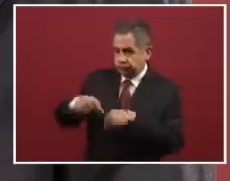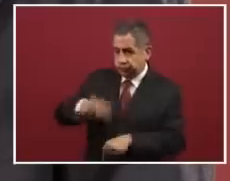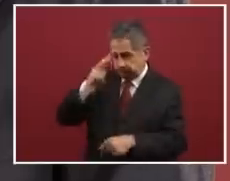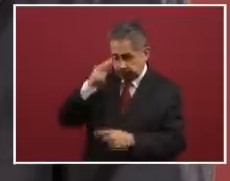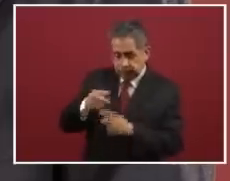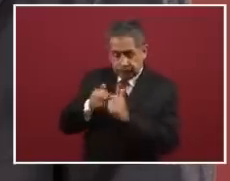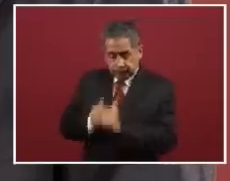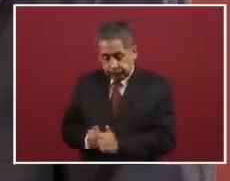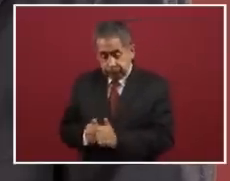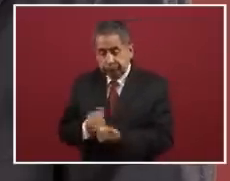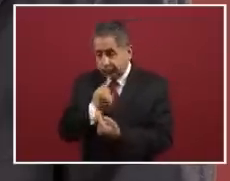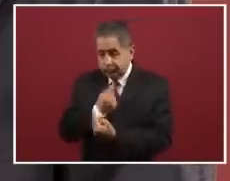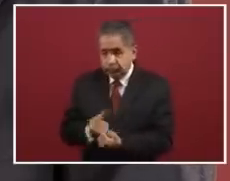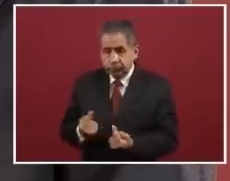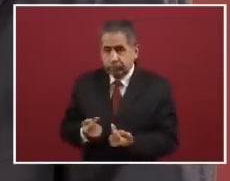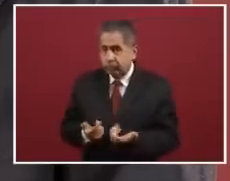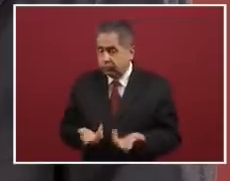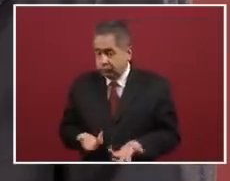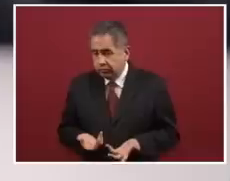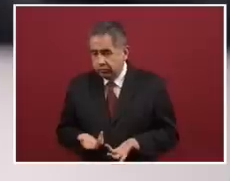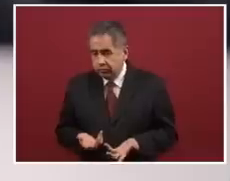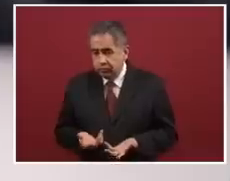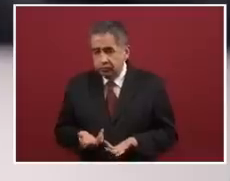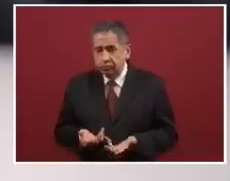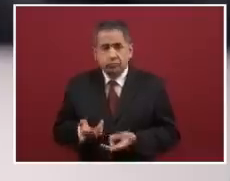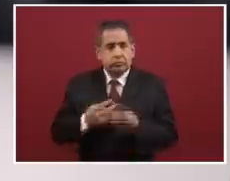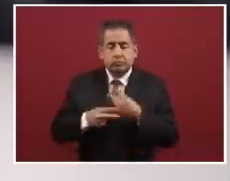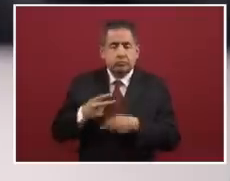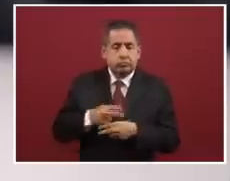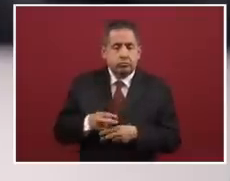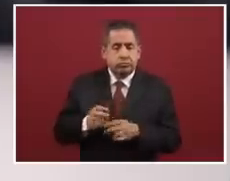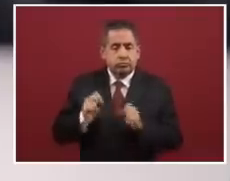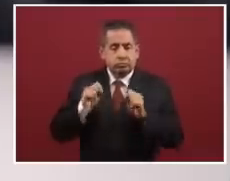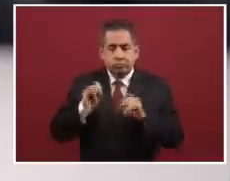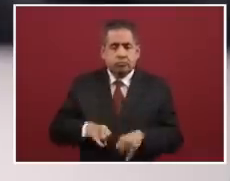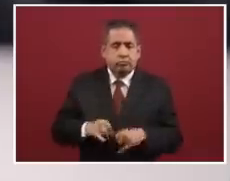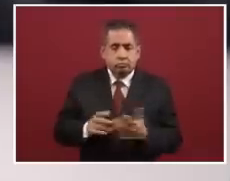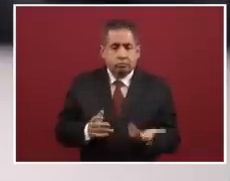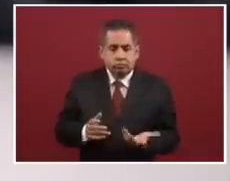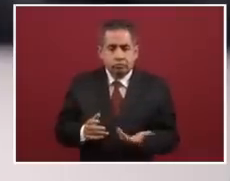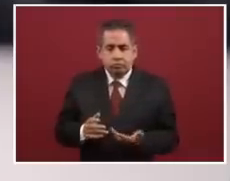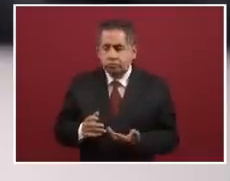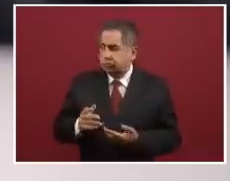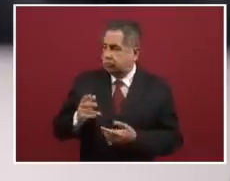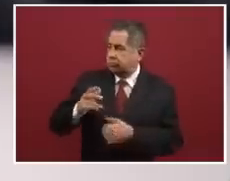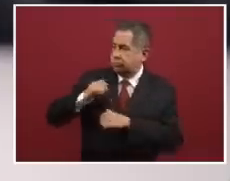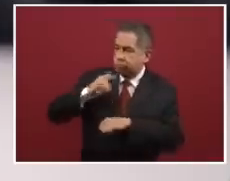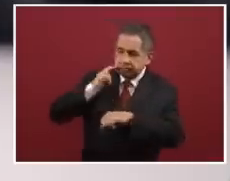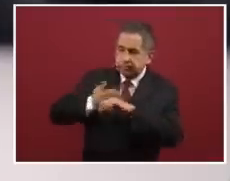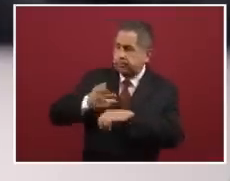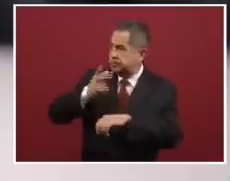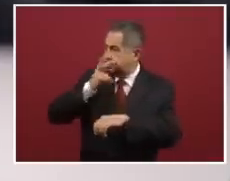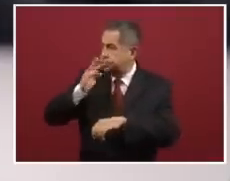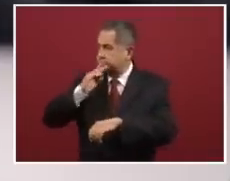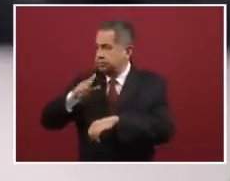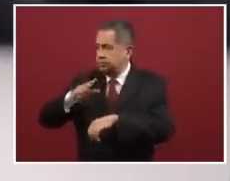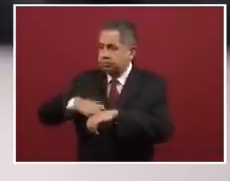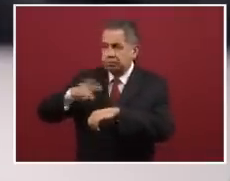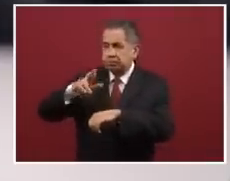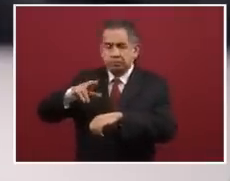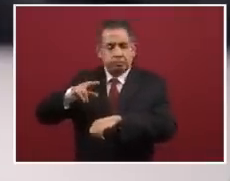en México ya, y bueno, lleguen incluso sin una tutela, una responsabilidad de